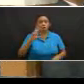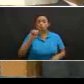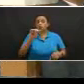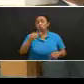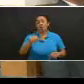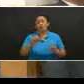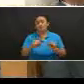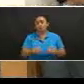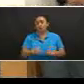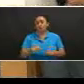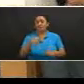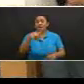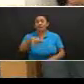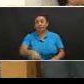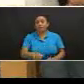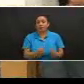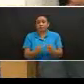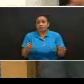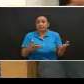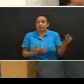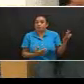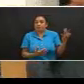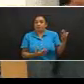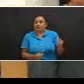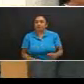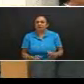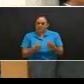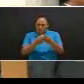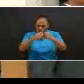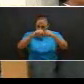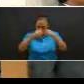No puedes quedarte sin esperanza.